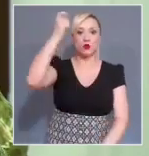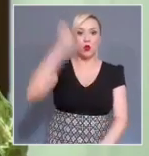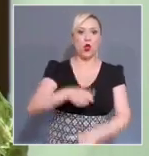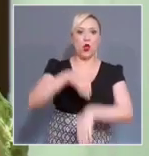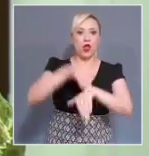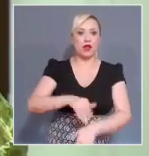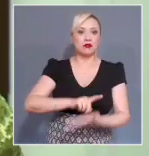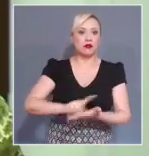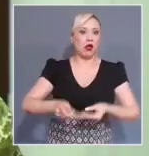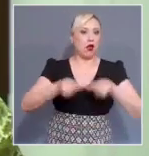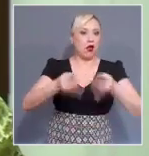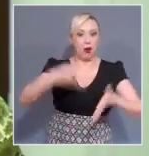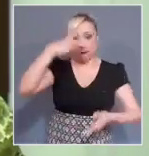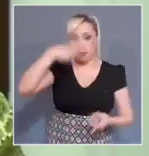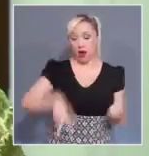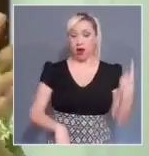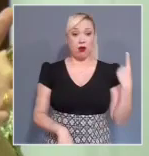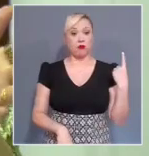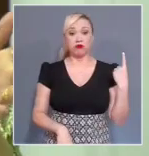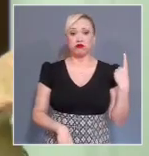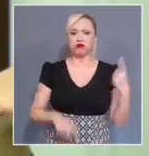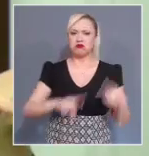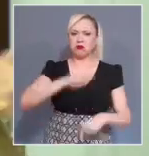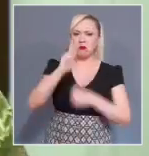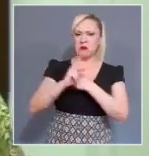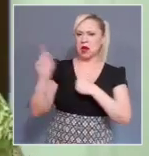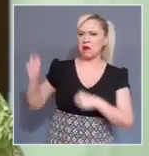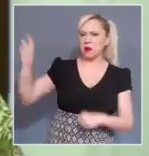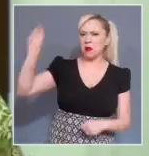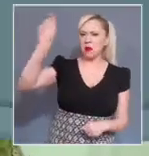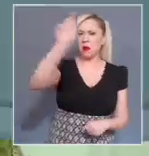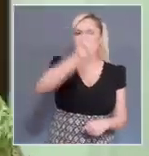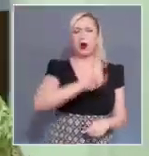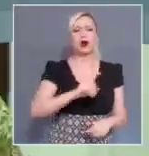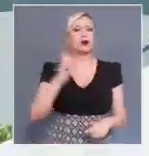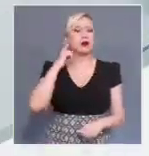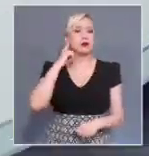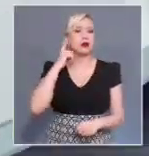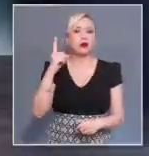de atender preventivamente causas como el cambio climático.